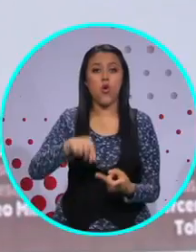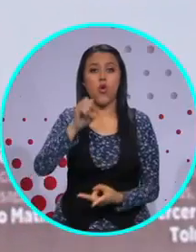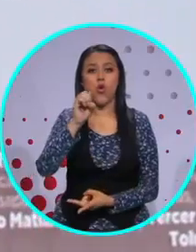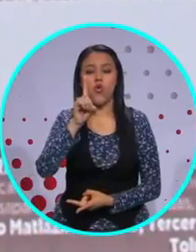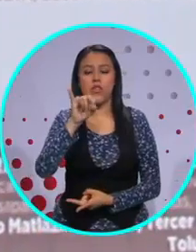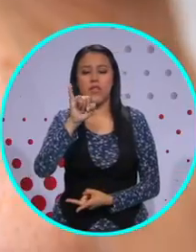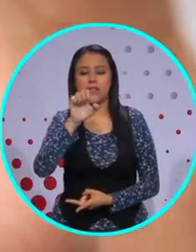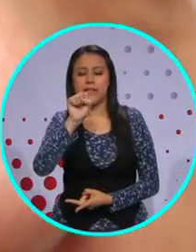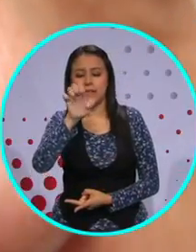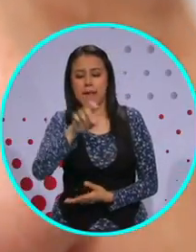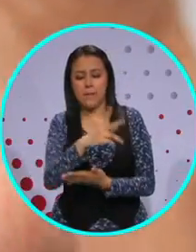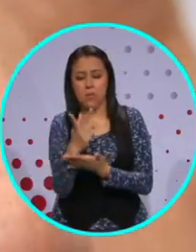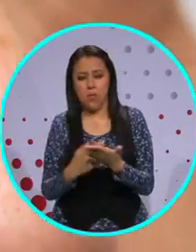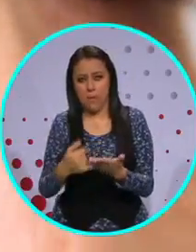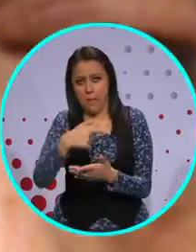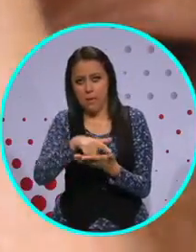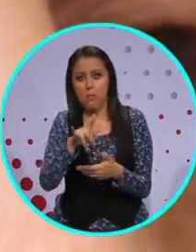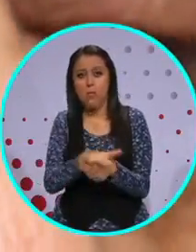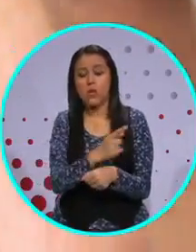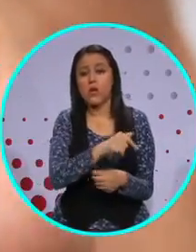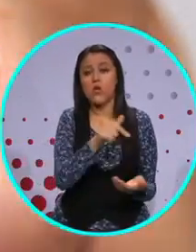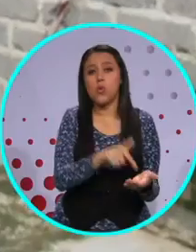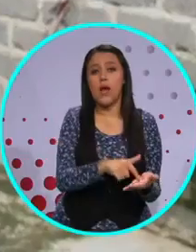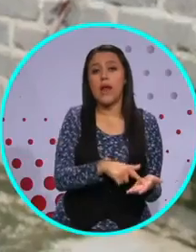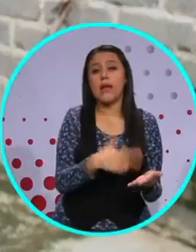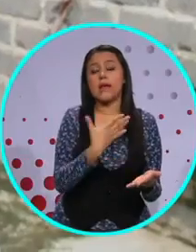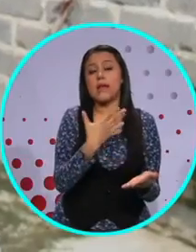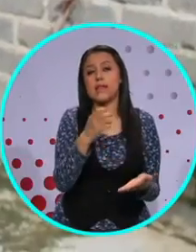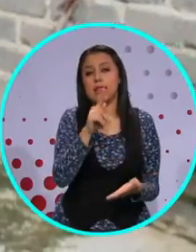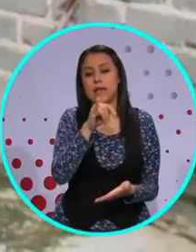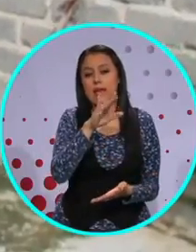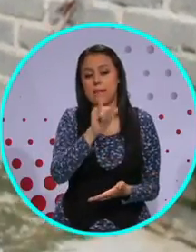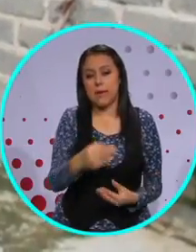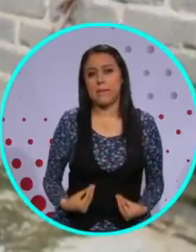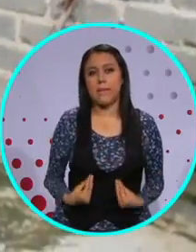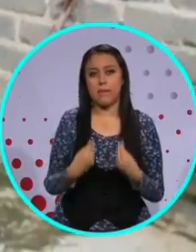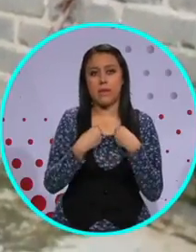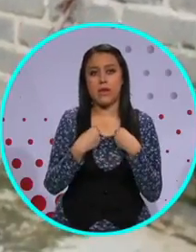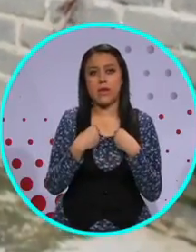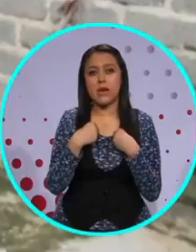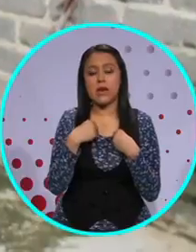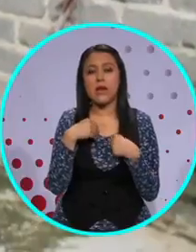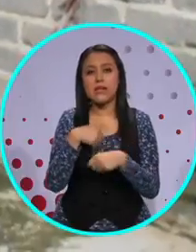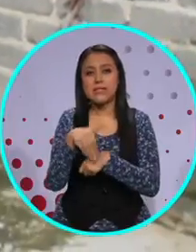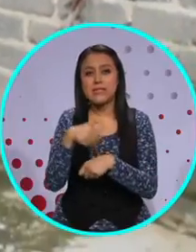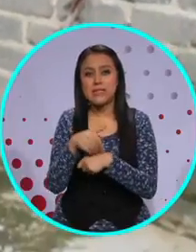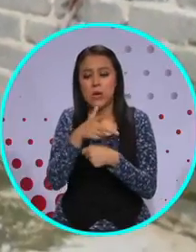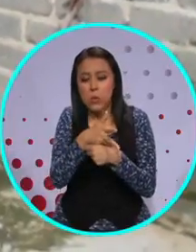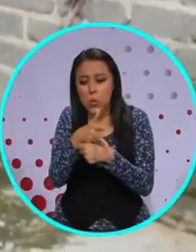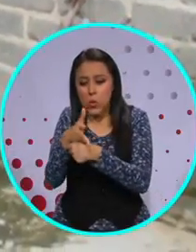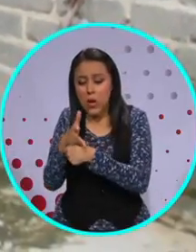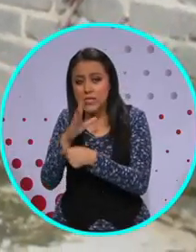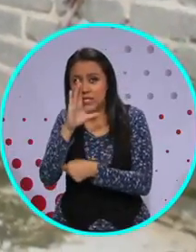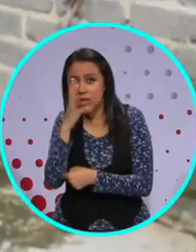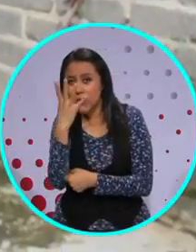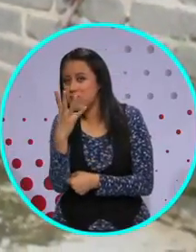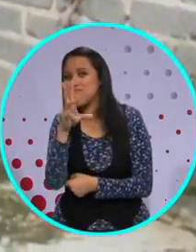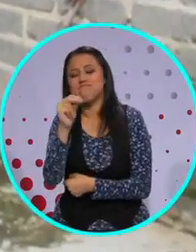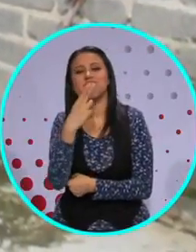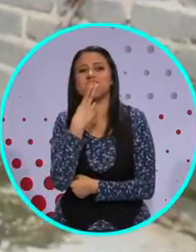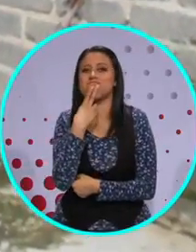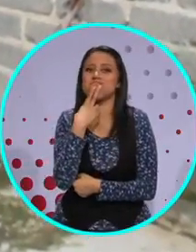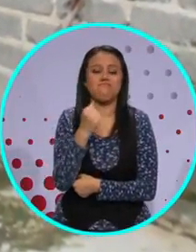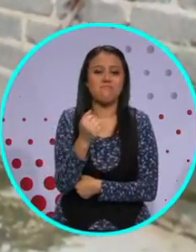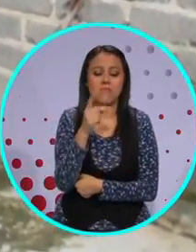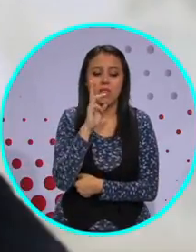personas desaparecidas pues reside en los heroes tecamac las cámaras de c 4 no sirven algunas donde se